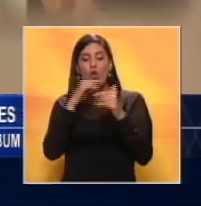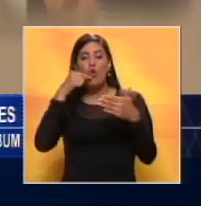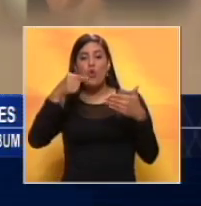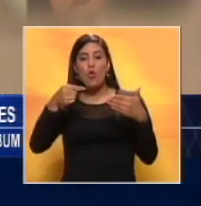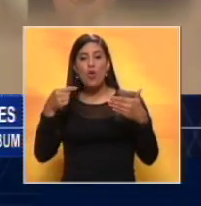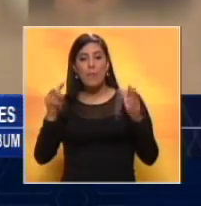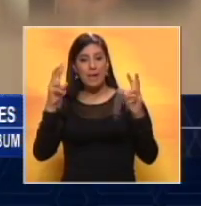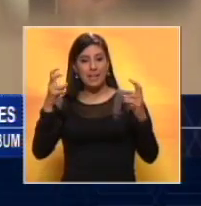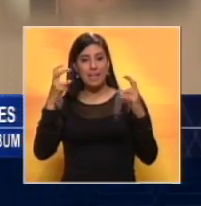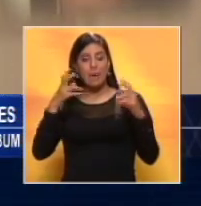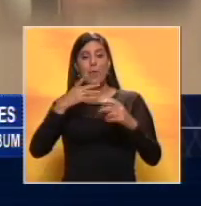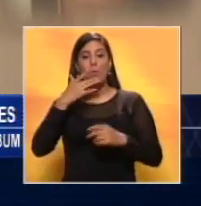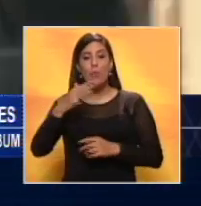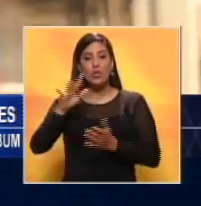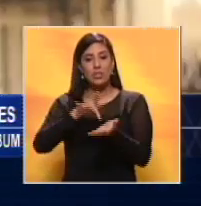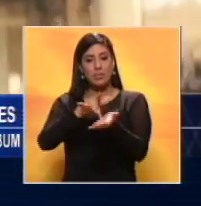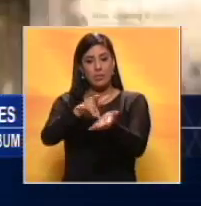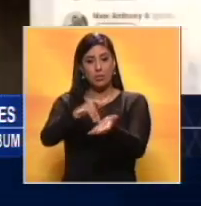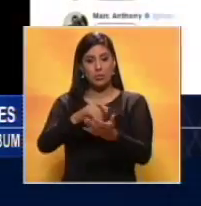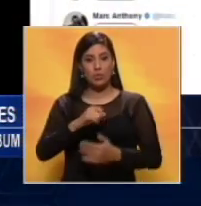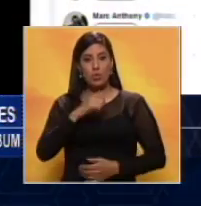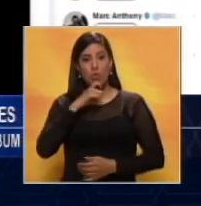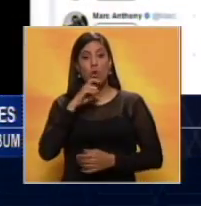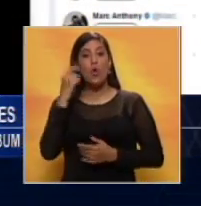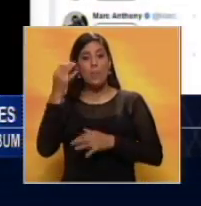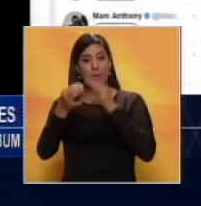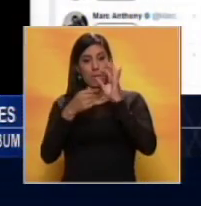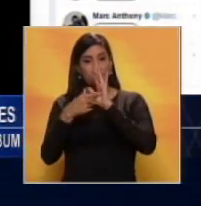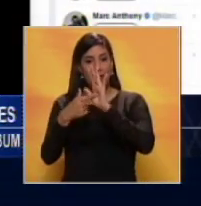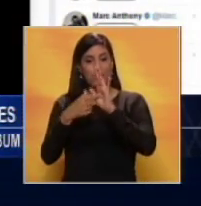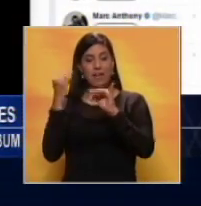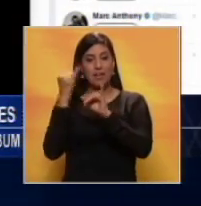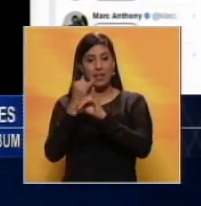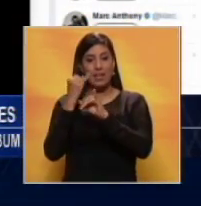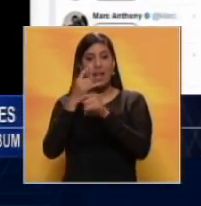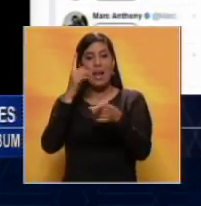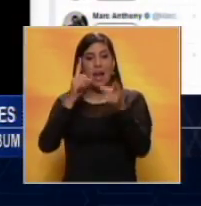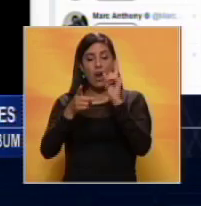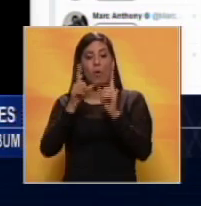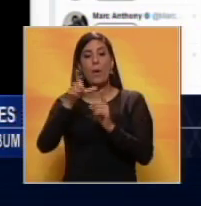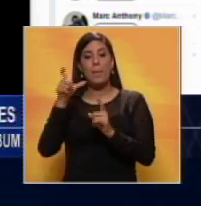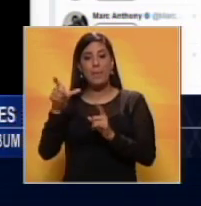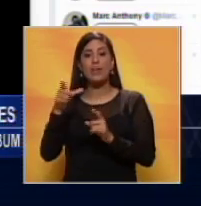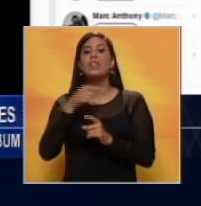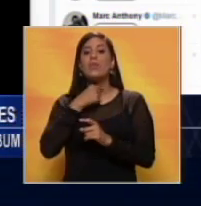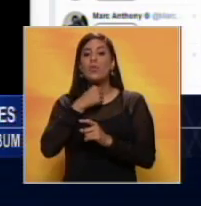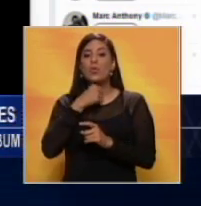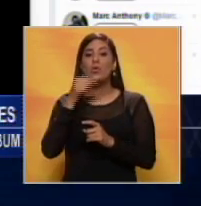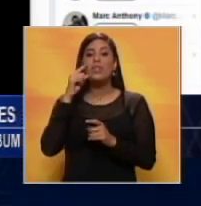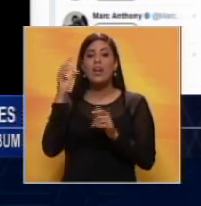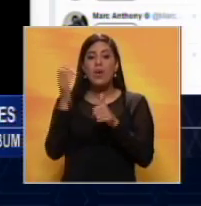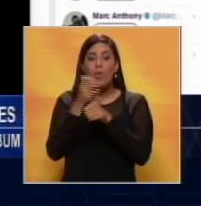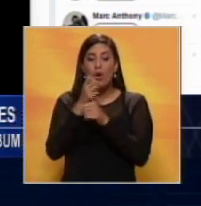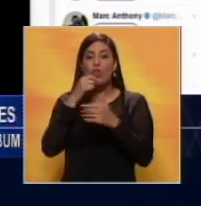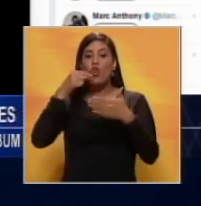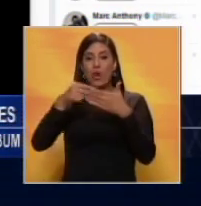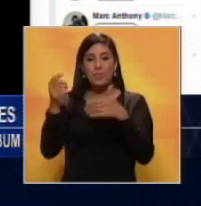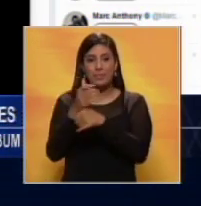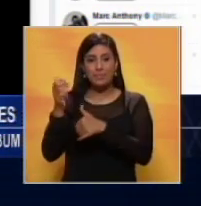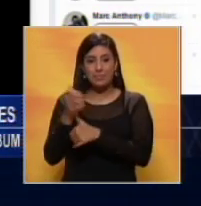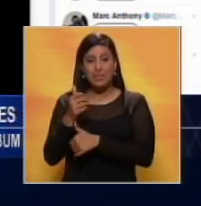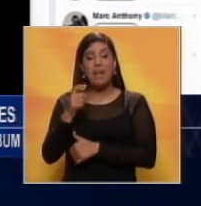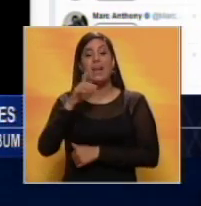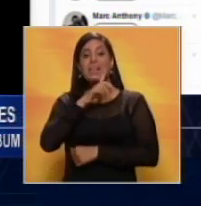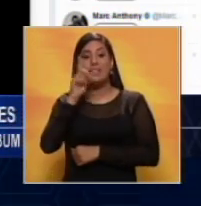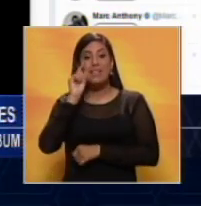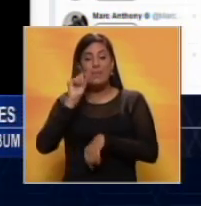nombres de los temas de su próximo disco Golden. Romeo publicó por sus redes sociales a algunos de los seguidores quienes se encontraron los nombres.